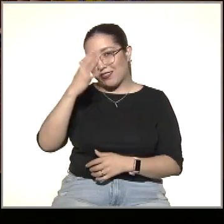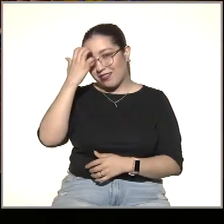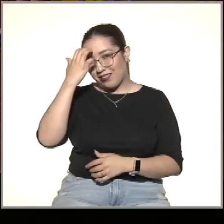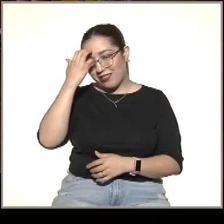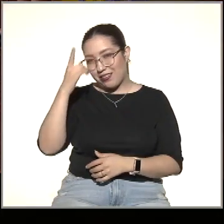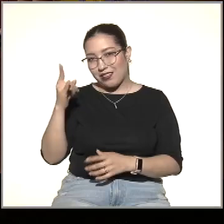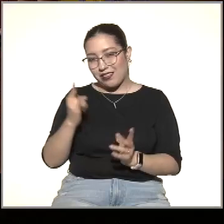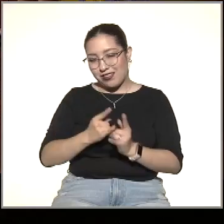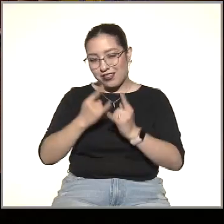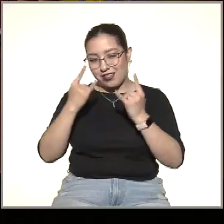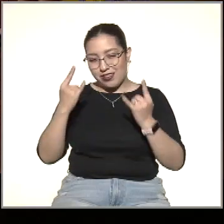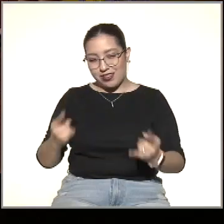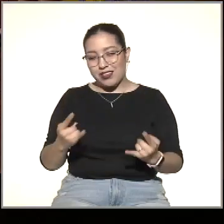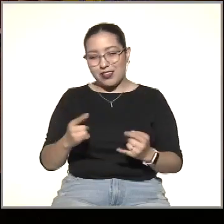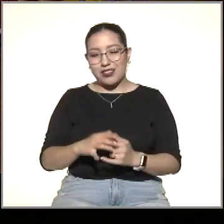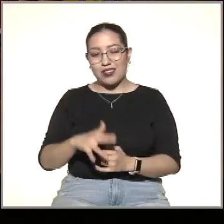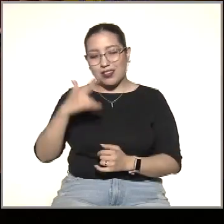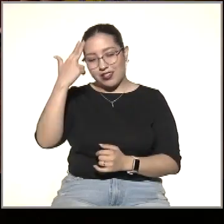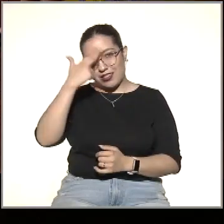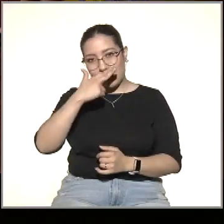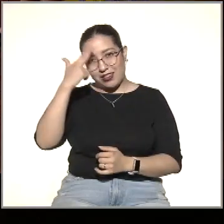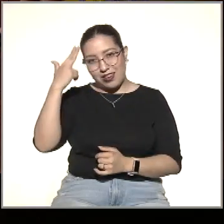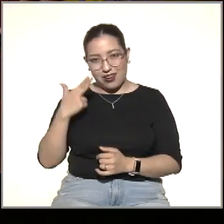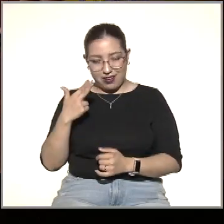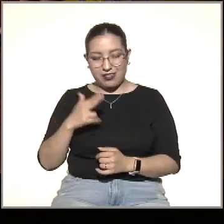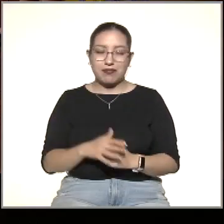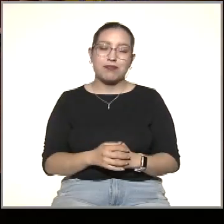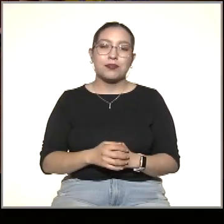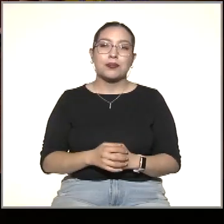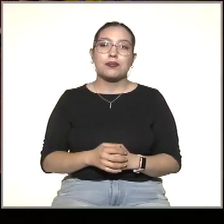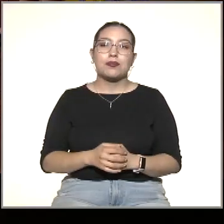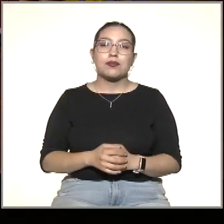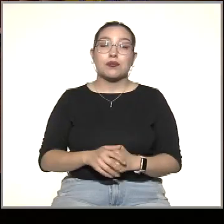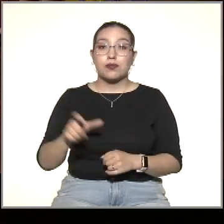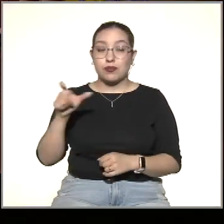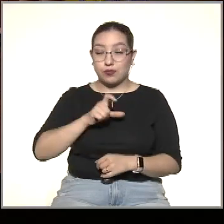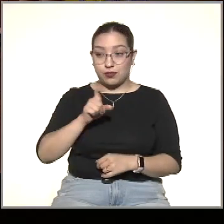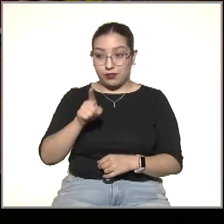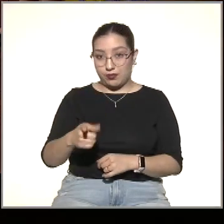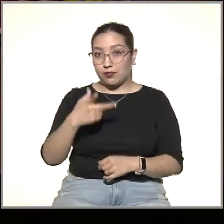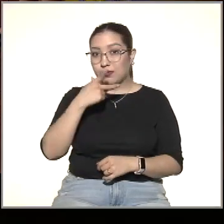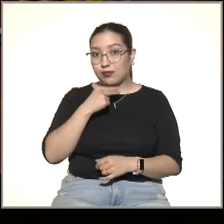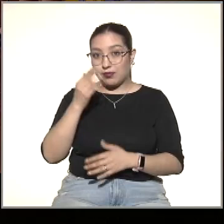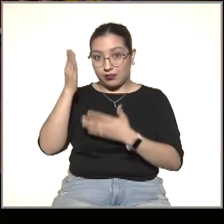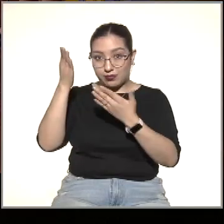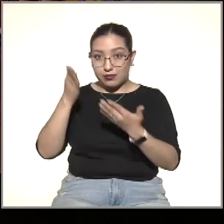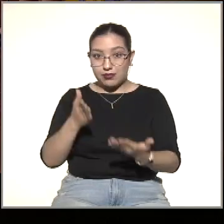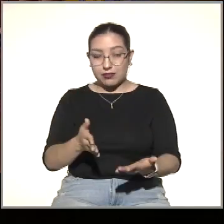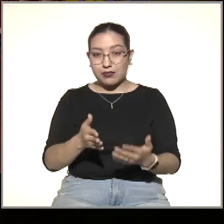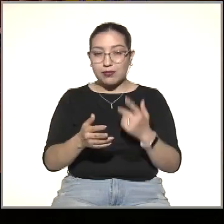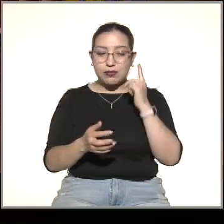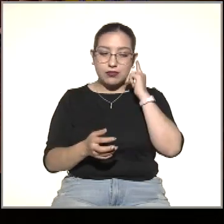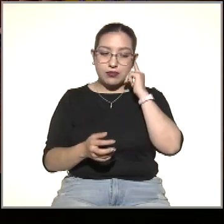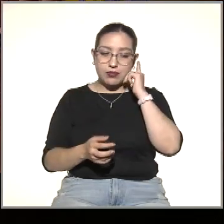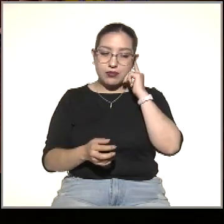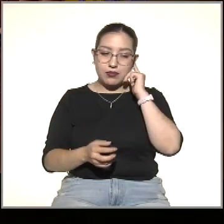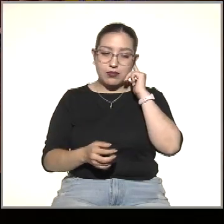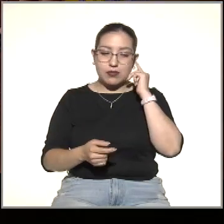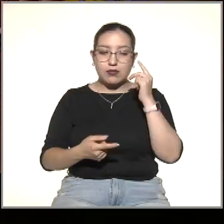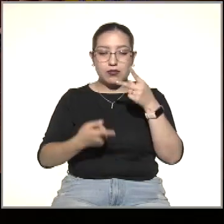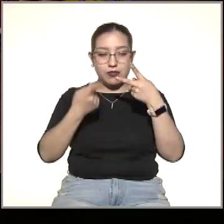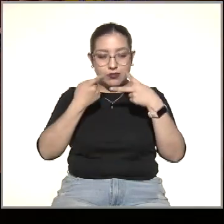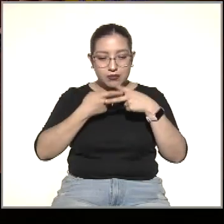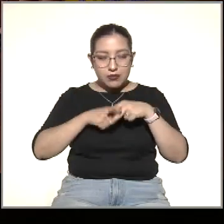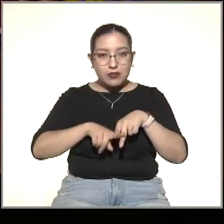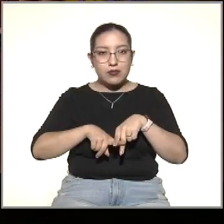impresionante de un mago, para los que no saben, creo que casi todos sabemos, pero cuando él llega al principio del mundo de la magia y él empieza a decir el